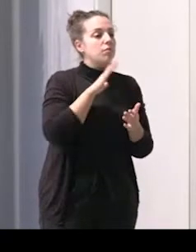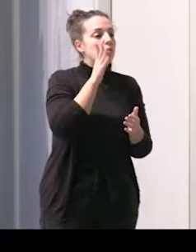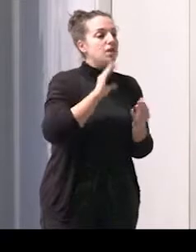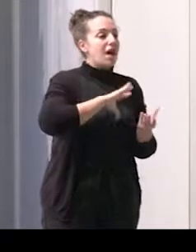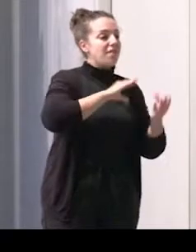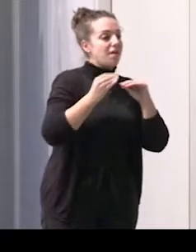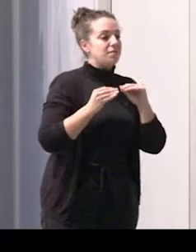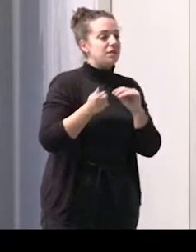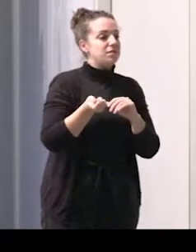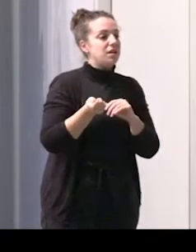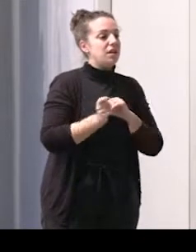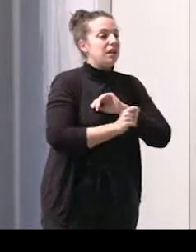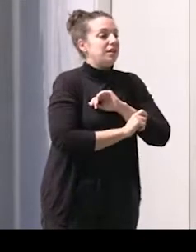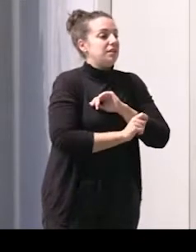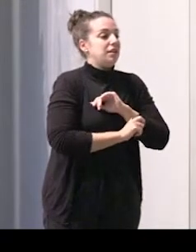nueva estrategia de estimulación.